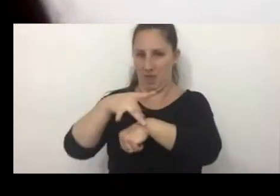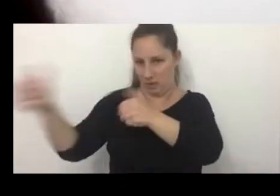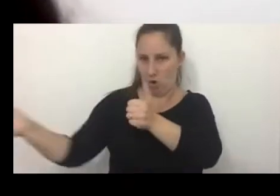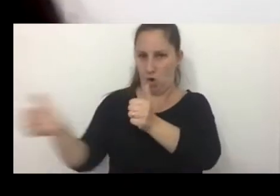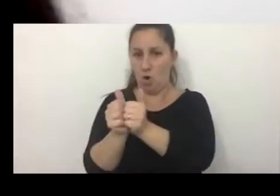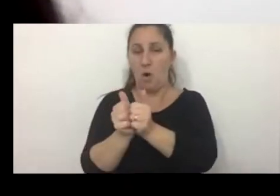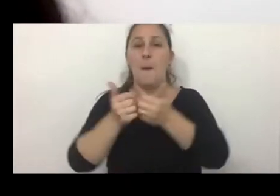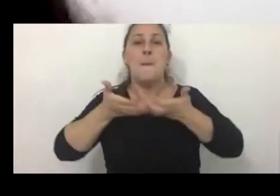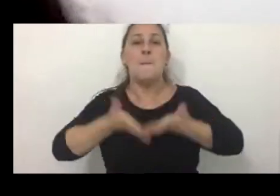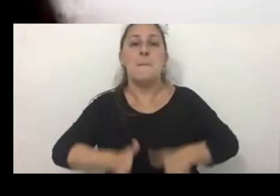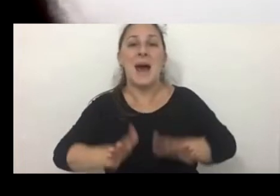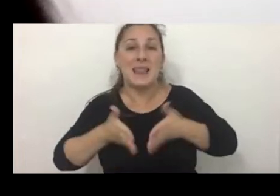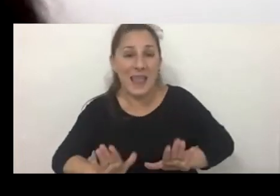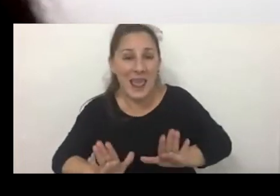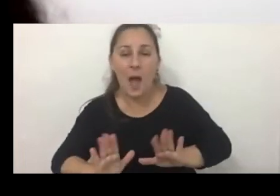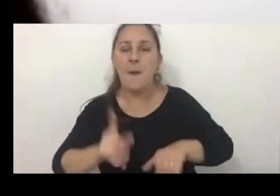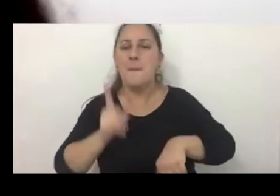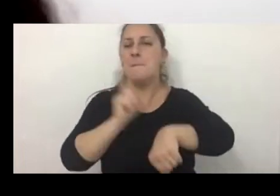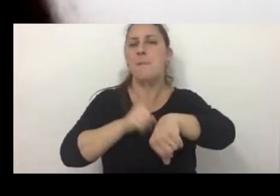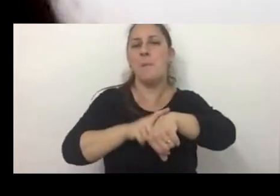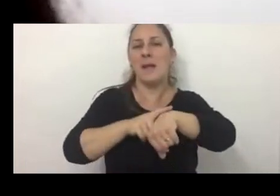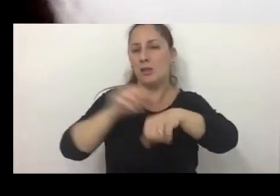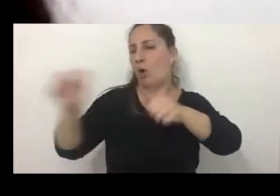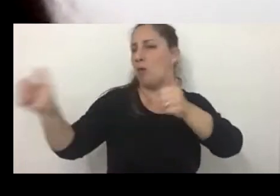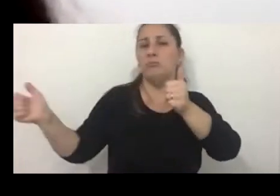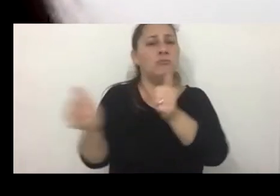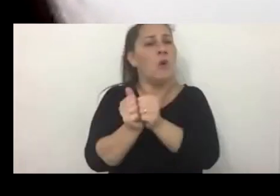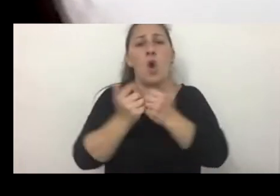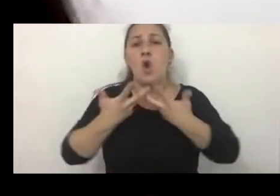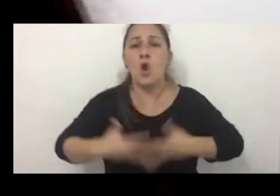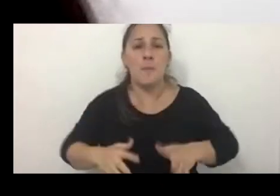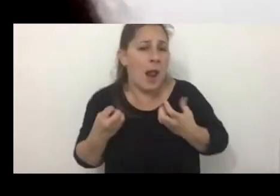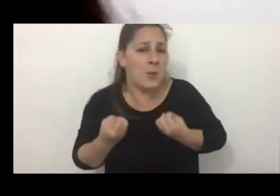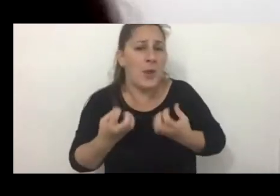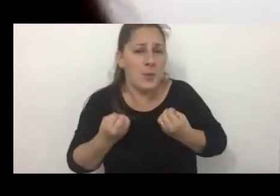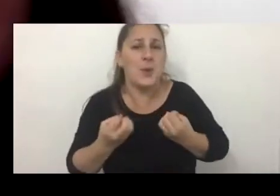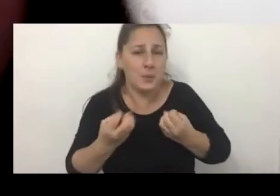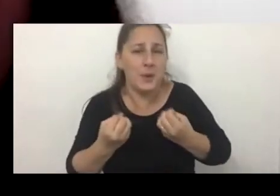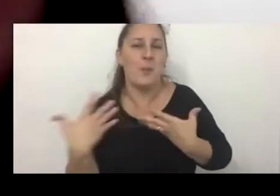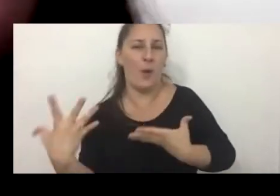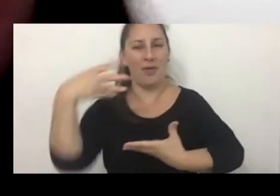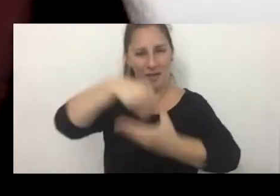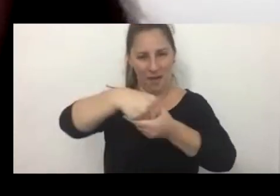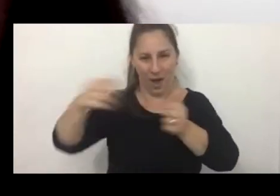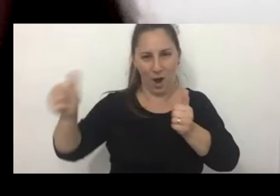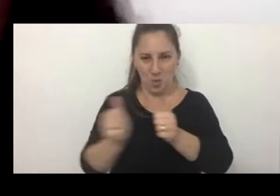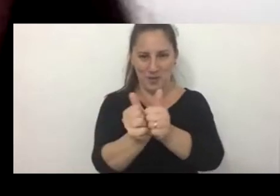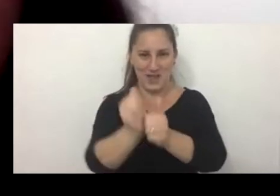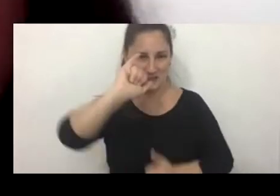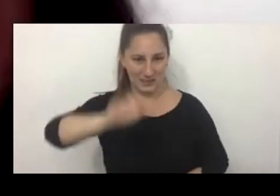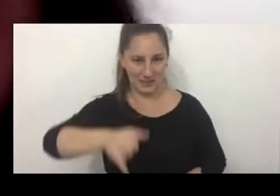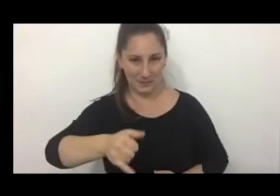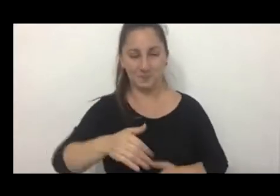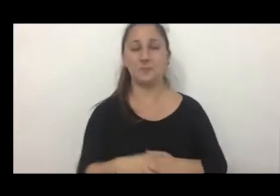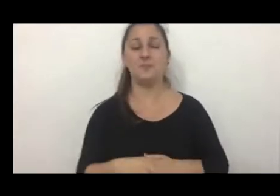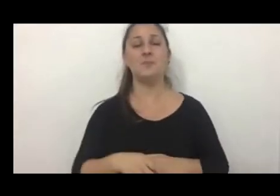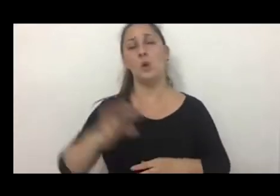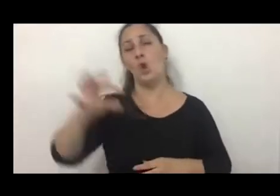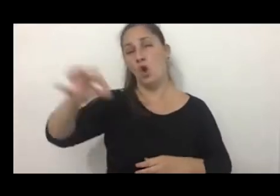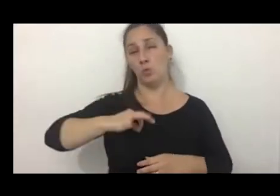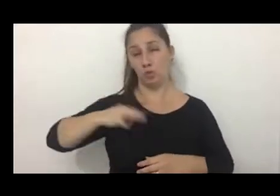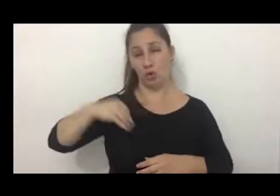y del puerperio, siempre que todo esto se desarrolle dentro de la salud, y si no somos las profesionales idóneas para